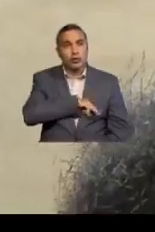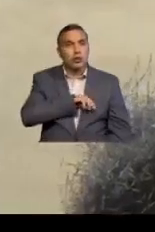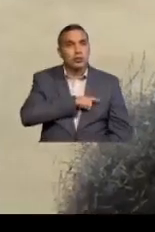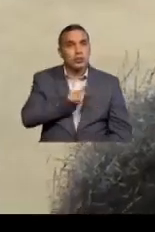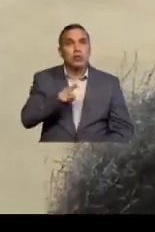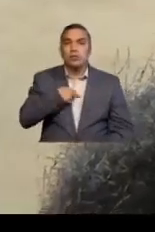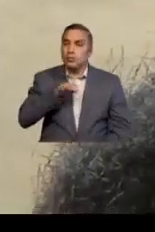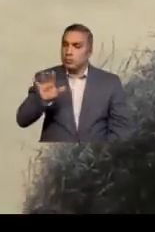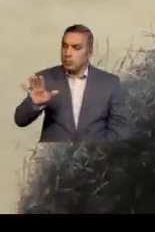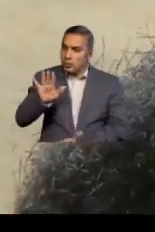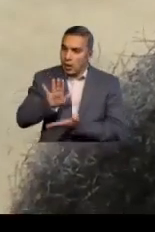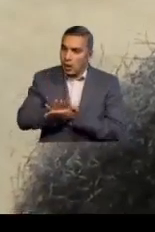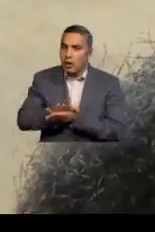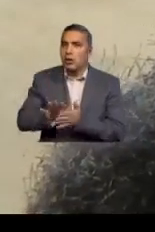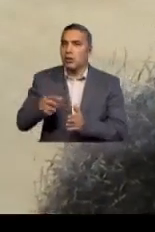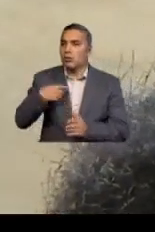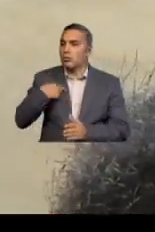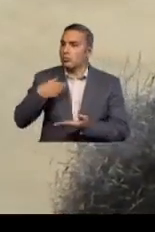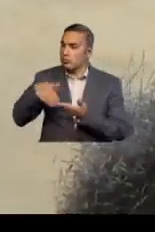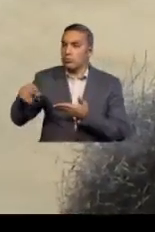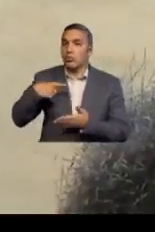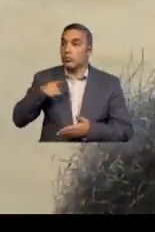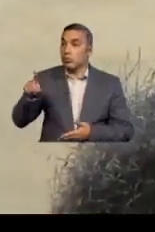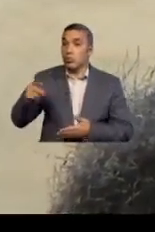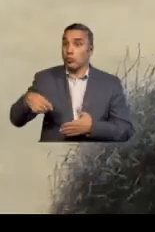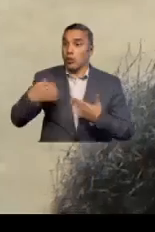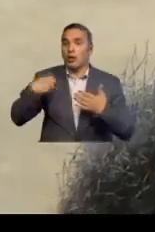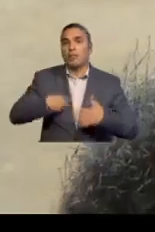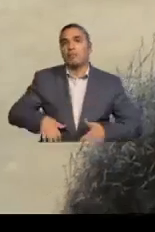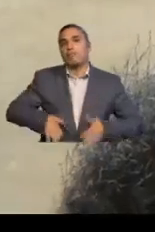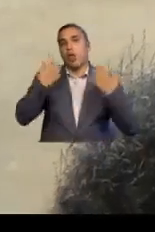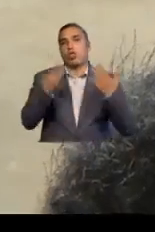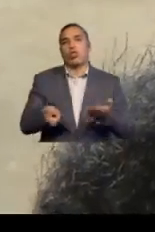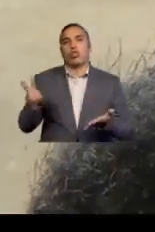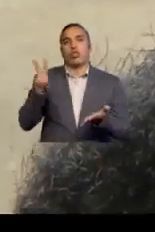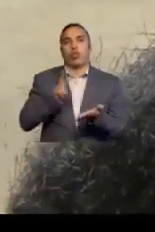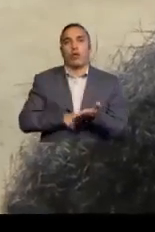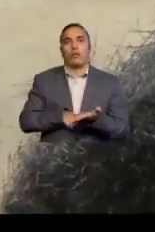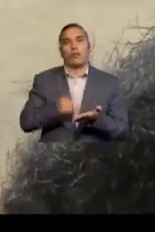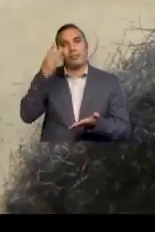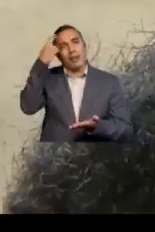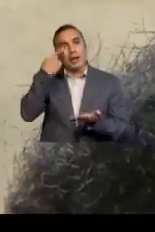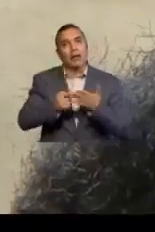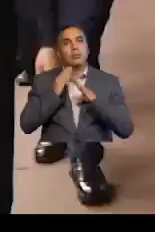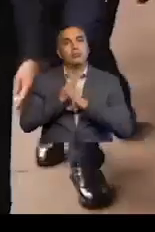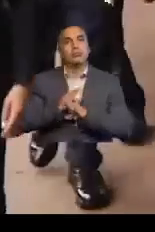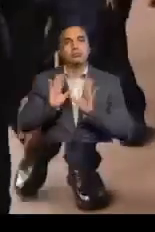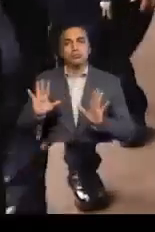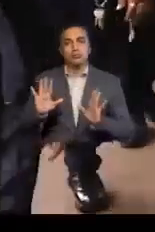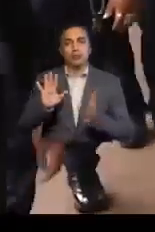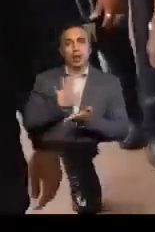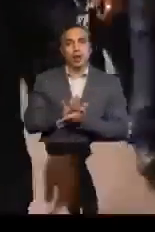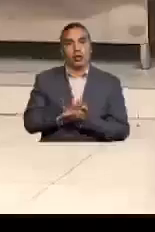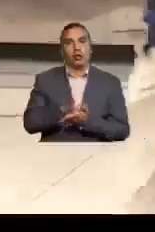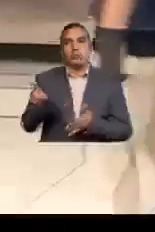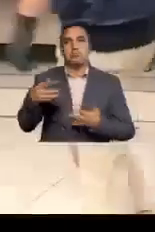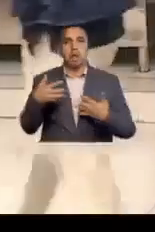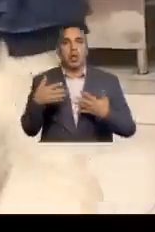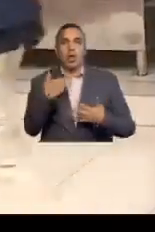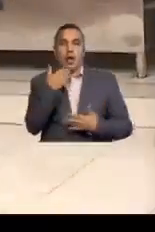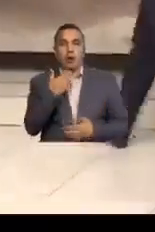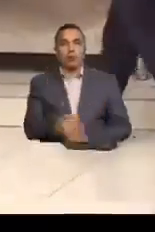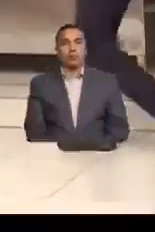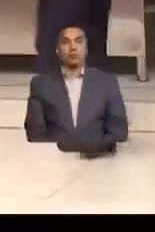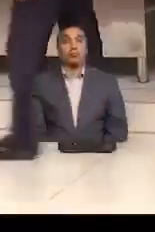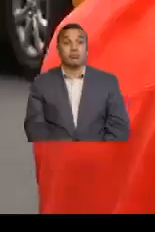quiere hacerse respetar de cualquier manera y se excede en la forma de actuar. A diario los agentes deben lidiar